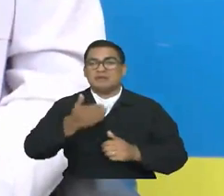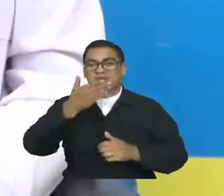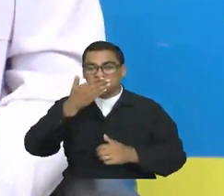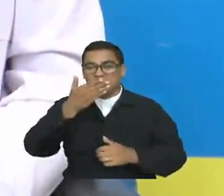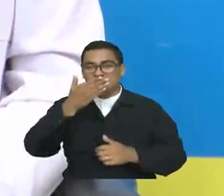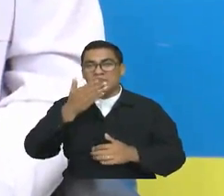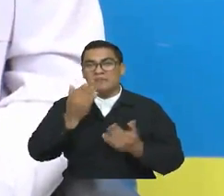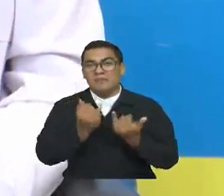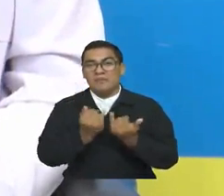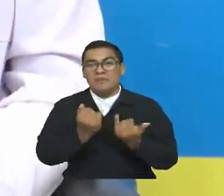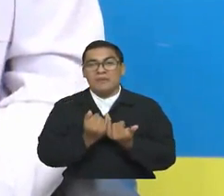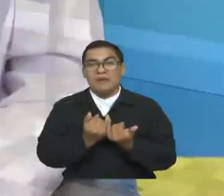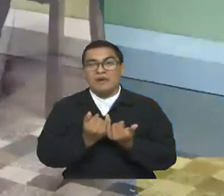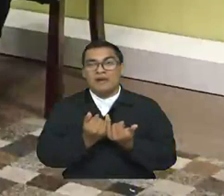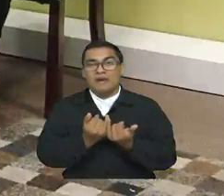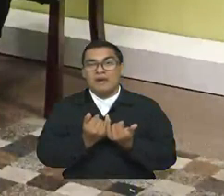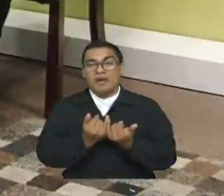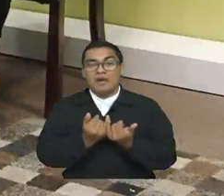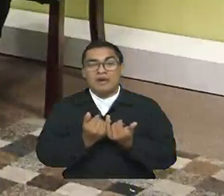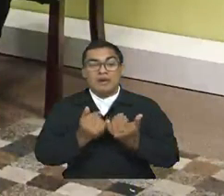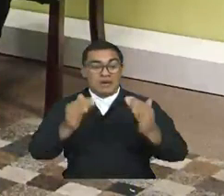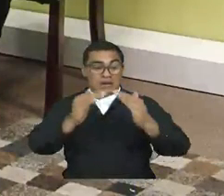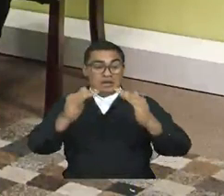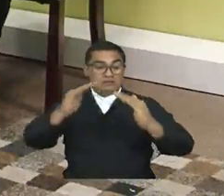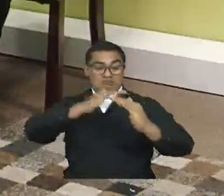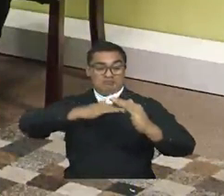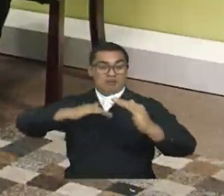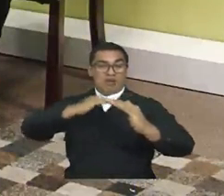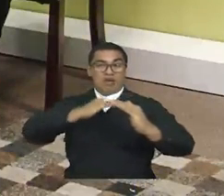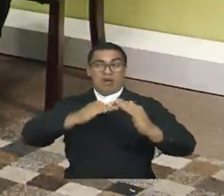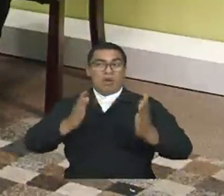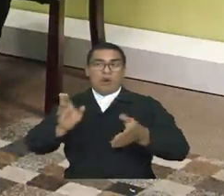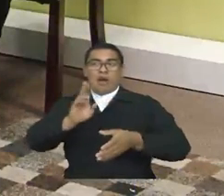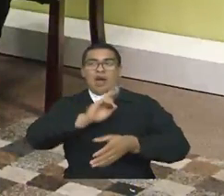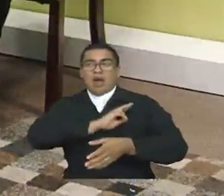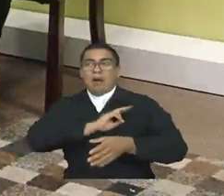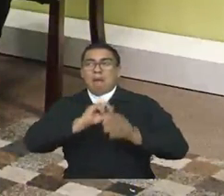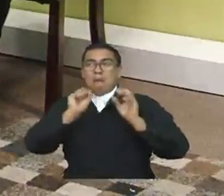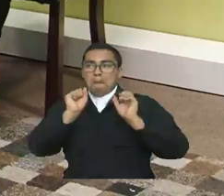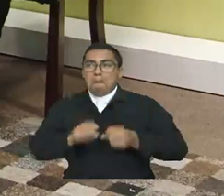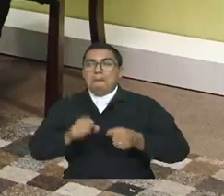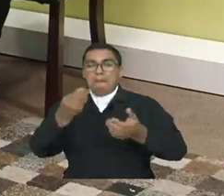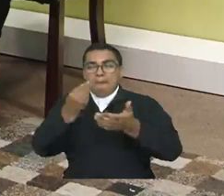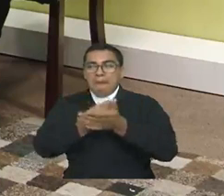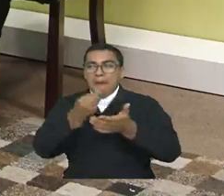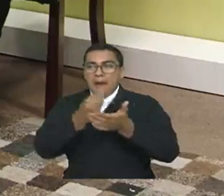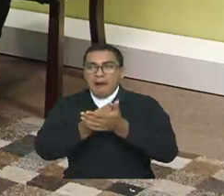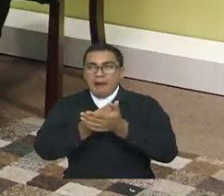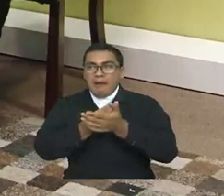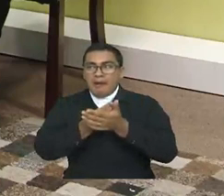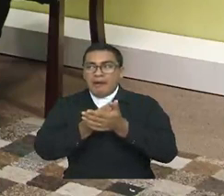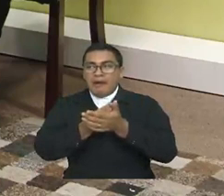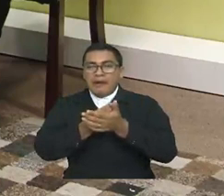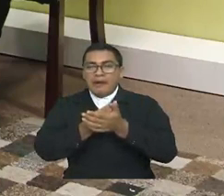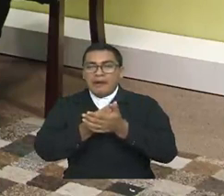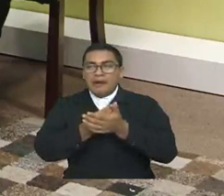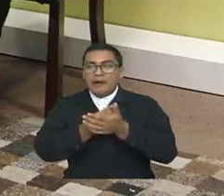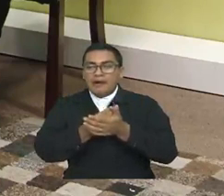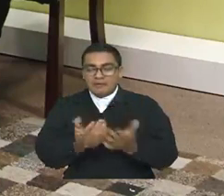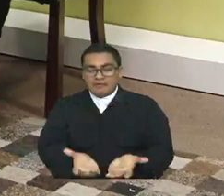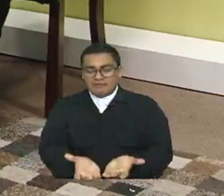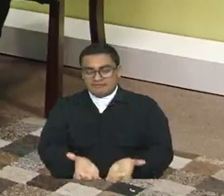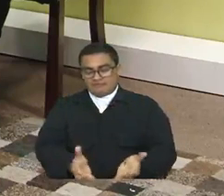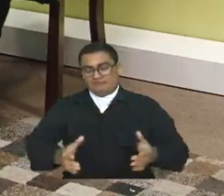Incluso si no tenemos mucho espacio en el patio, porque ya todo está construido, podemos comprar unas, a ver, si se fríe una pana. No